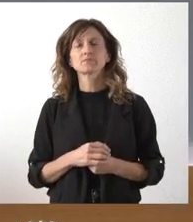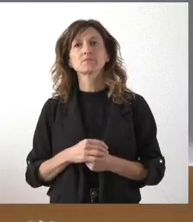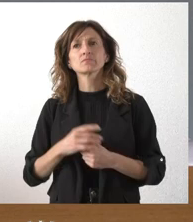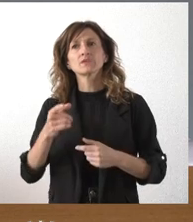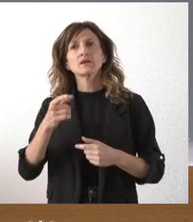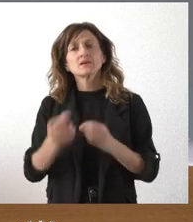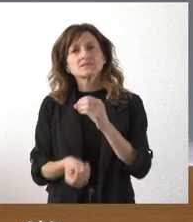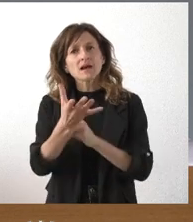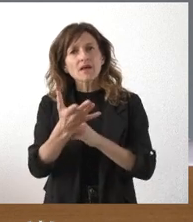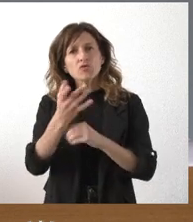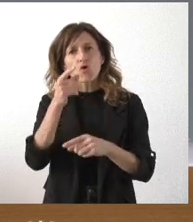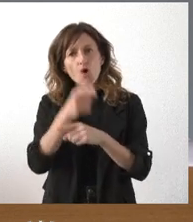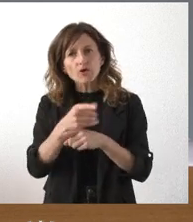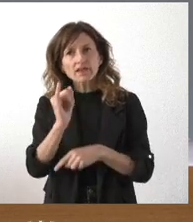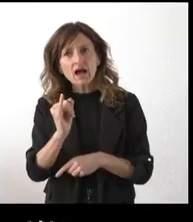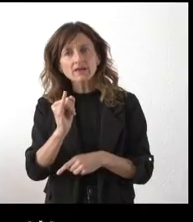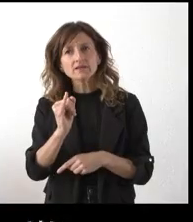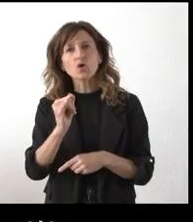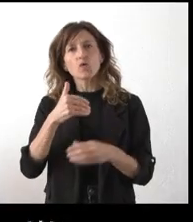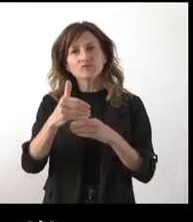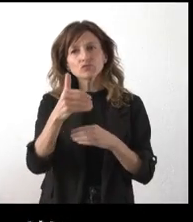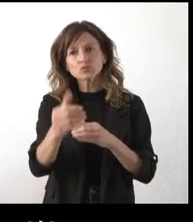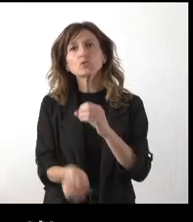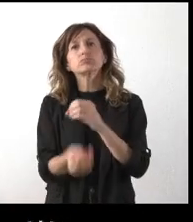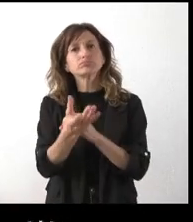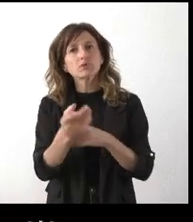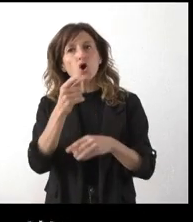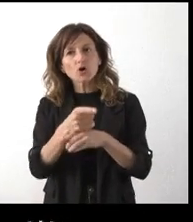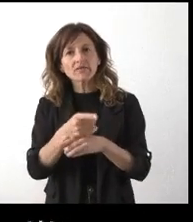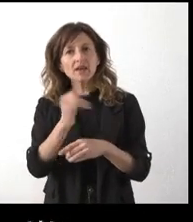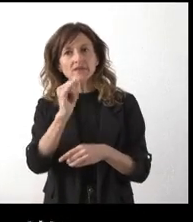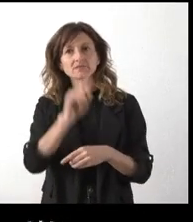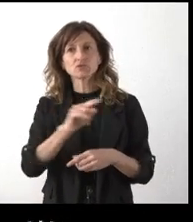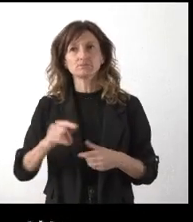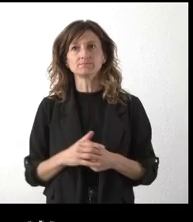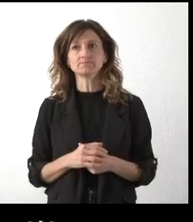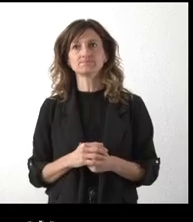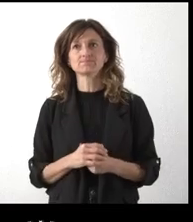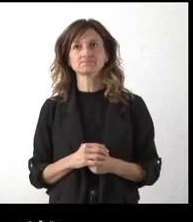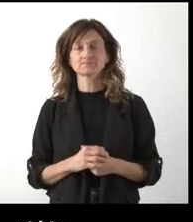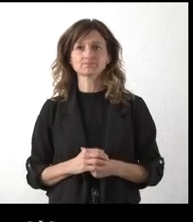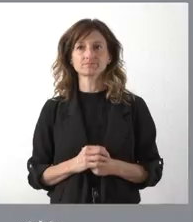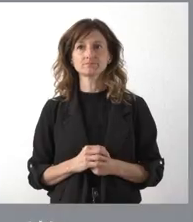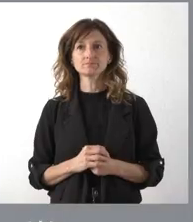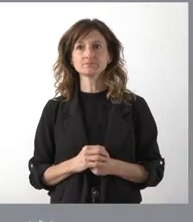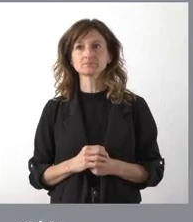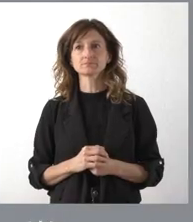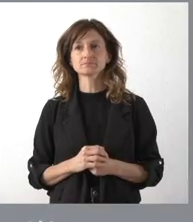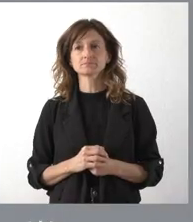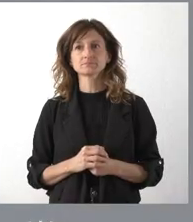y si quieres que es necesaria En todo caso Gracias Perdona te estoy dando una barra